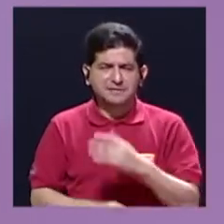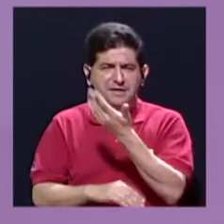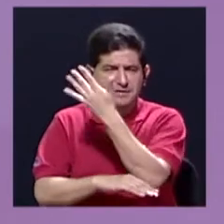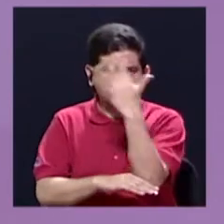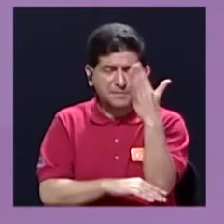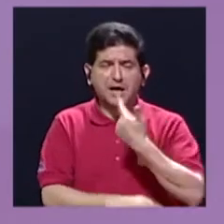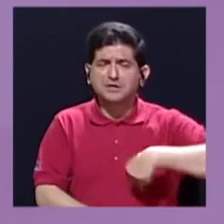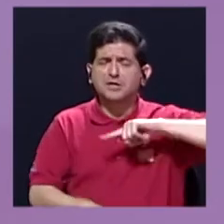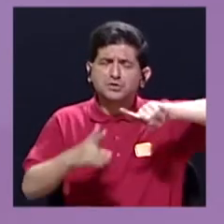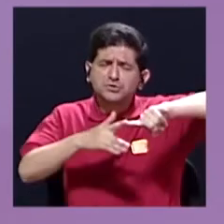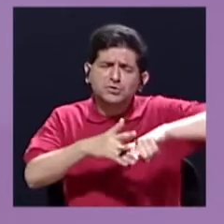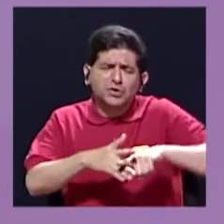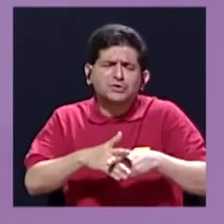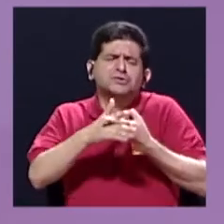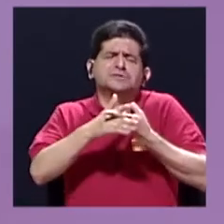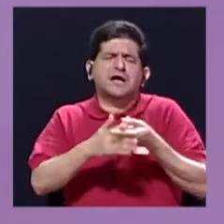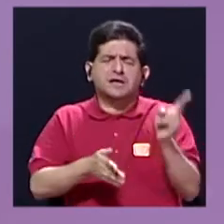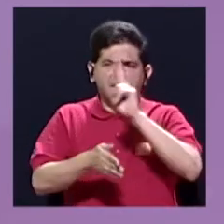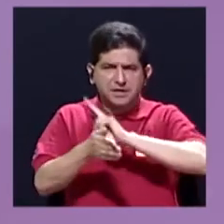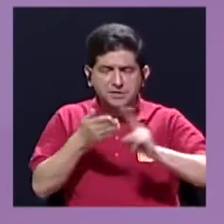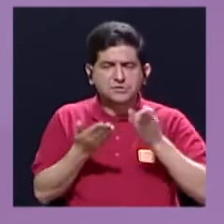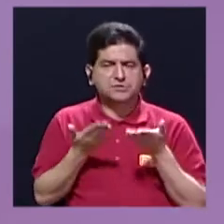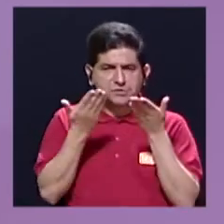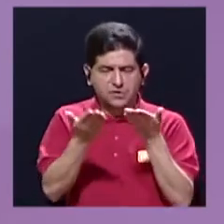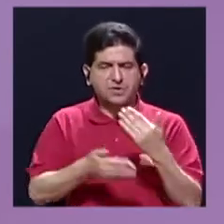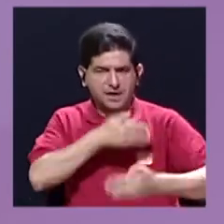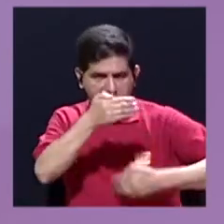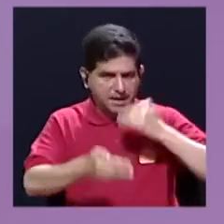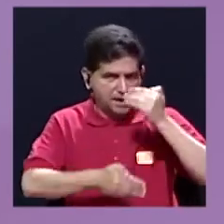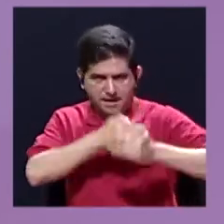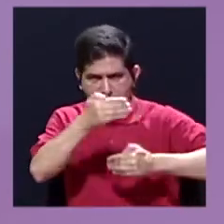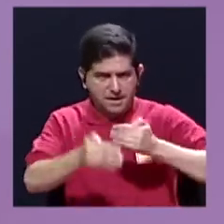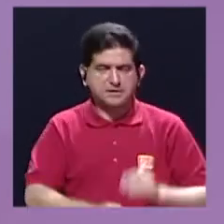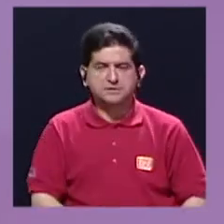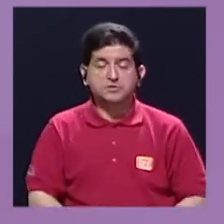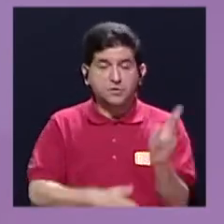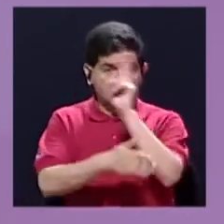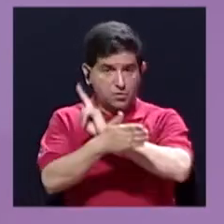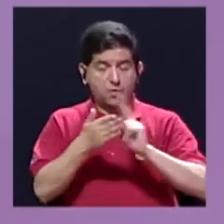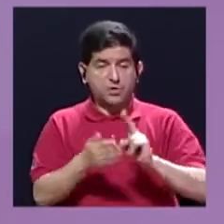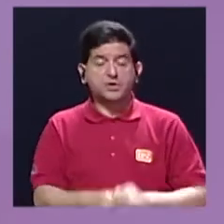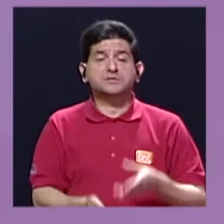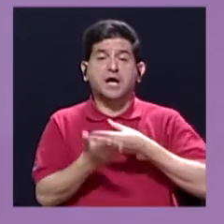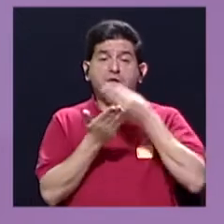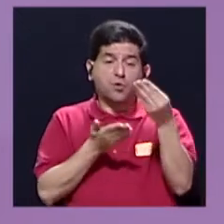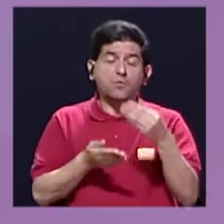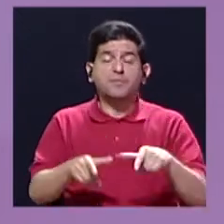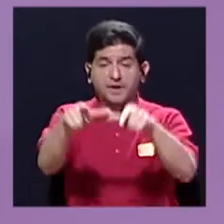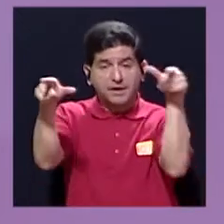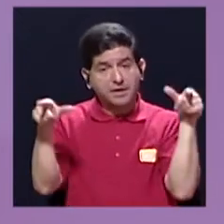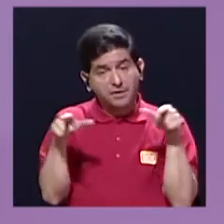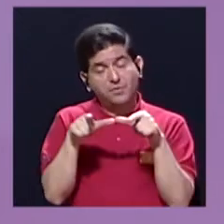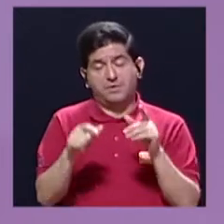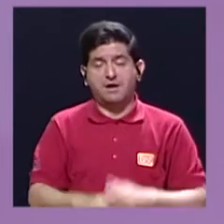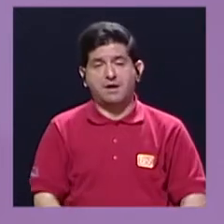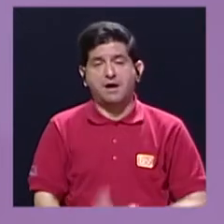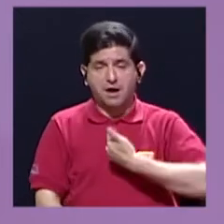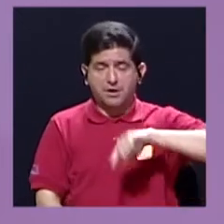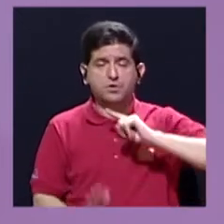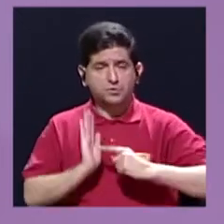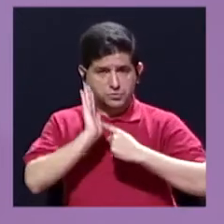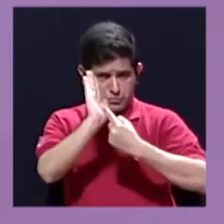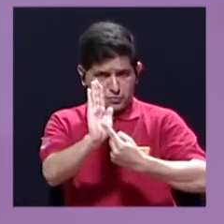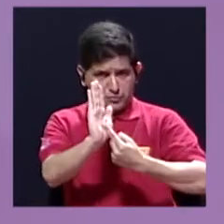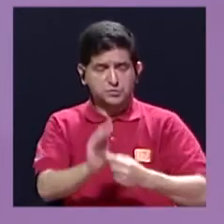nosotros hicimos al puro inicio a la universidad cuando hicimos la gestión para que la universidad comprara esa propiedad. Nosotros le